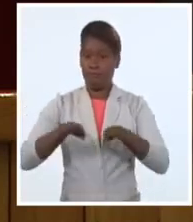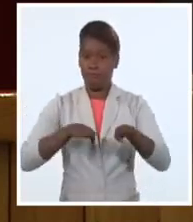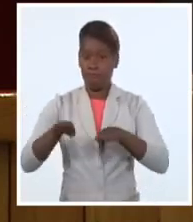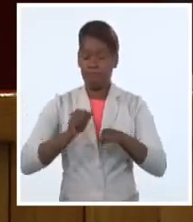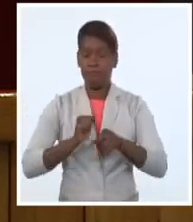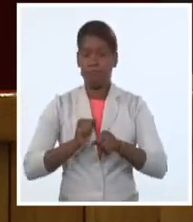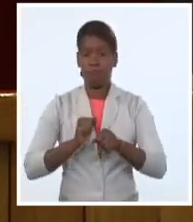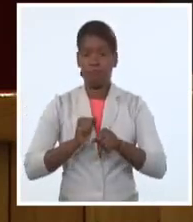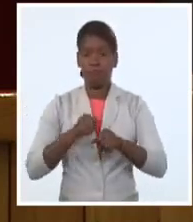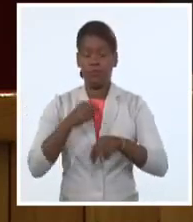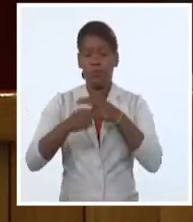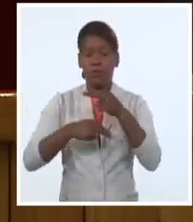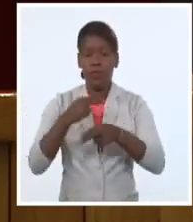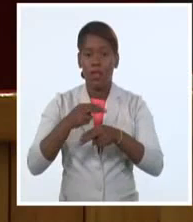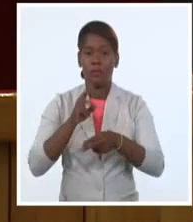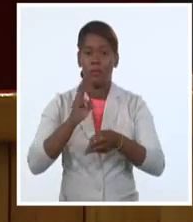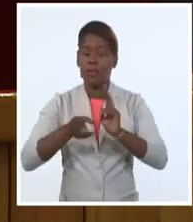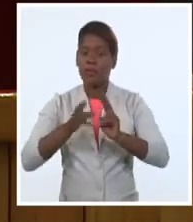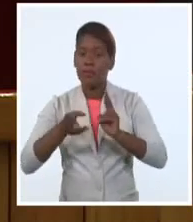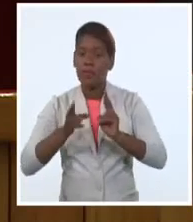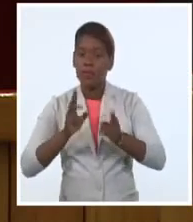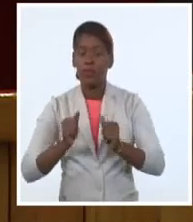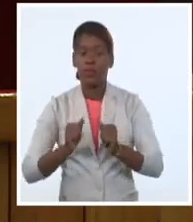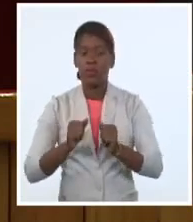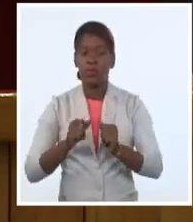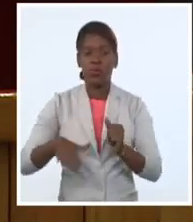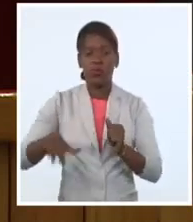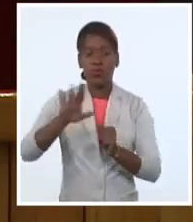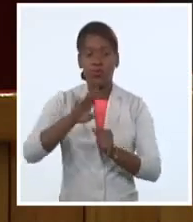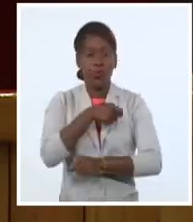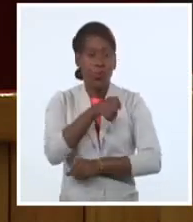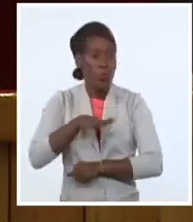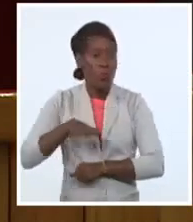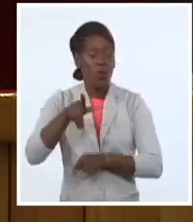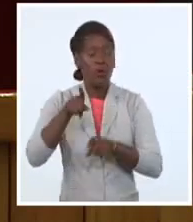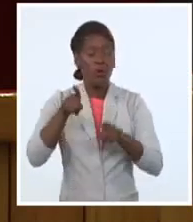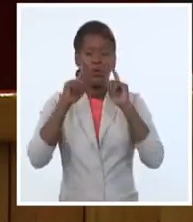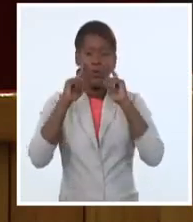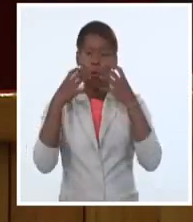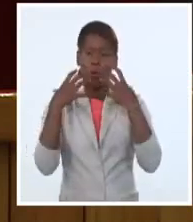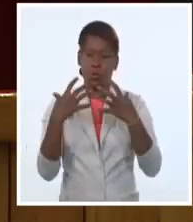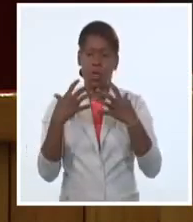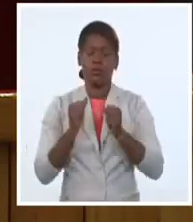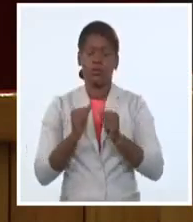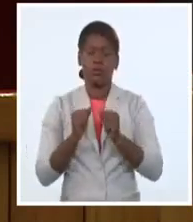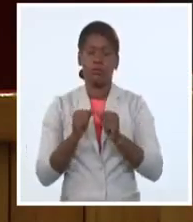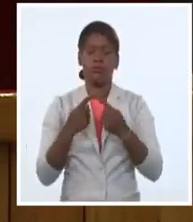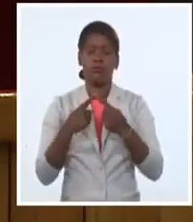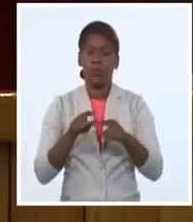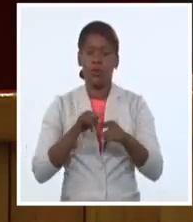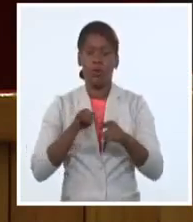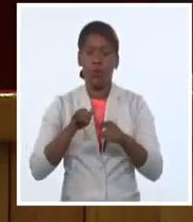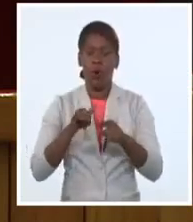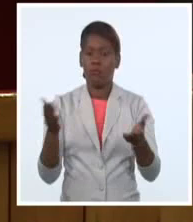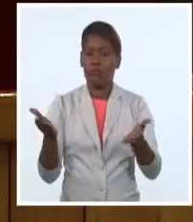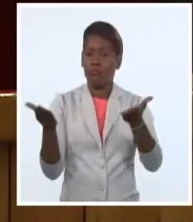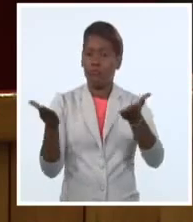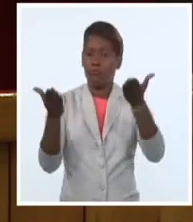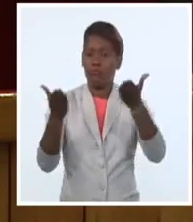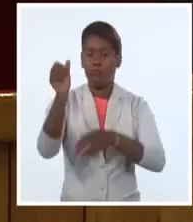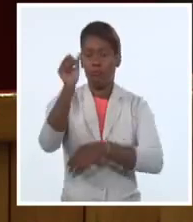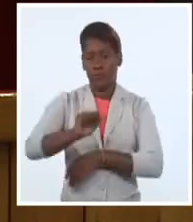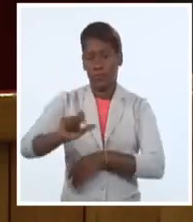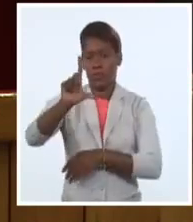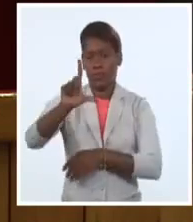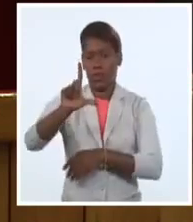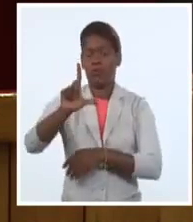y materialicen la participación popular tienen importancia defensiva y constructiva para el socialismo.